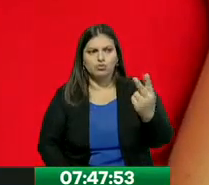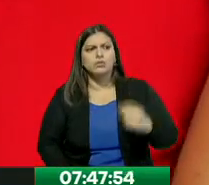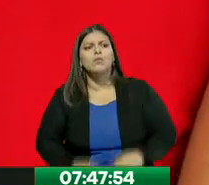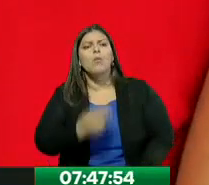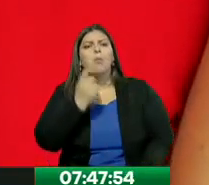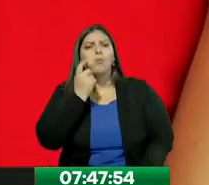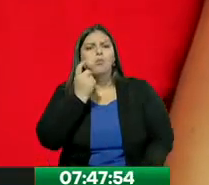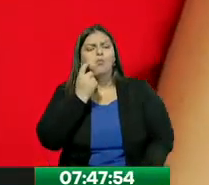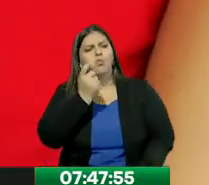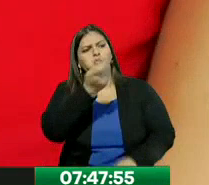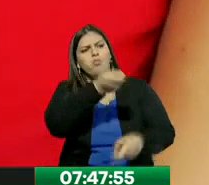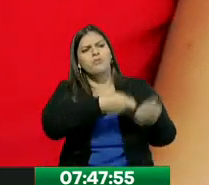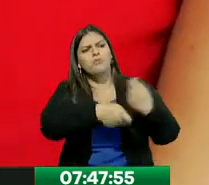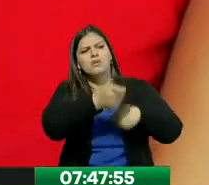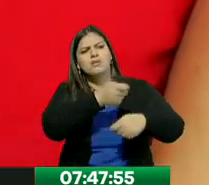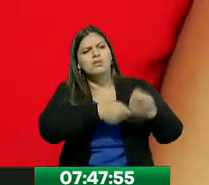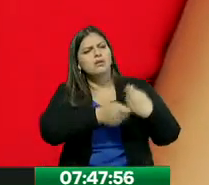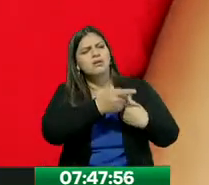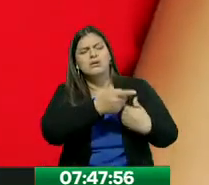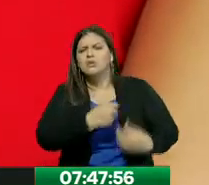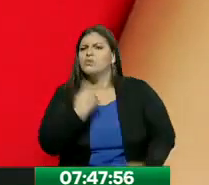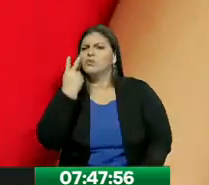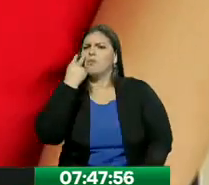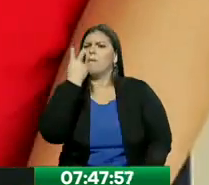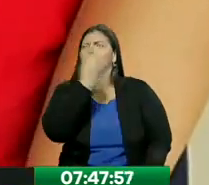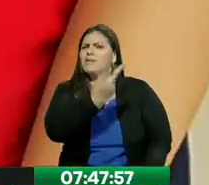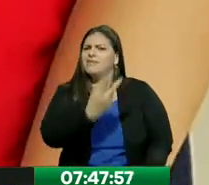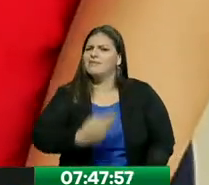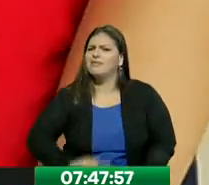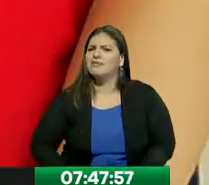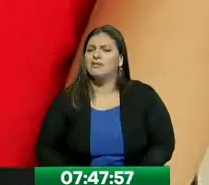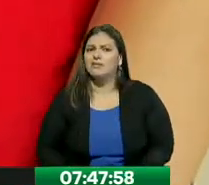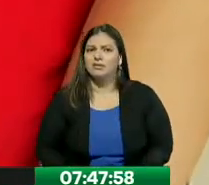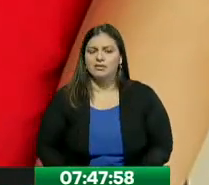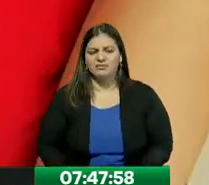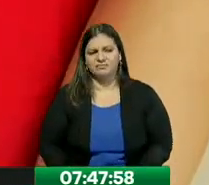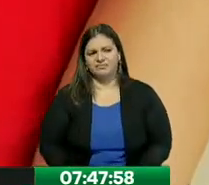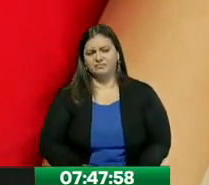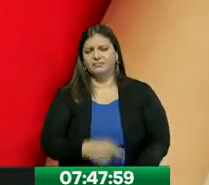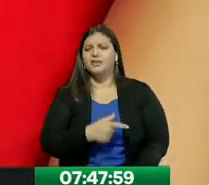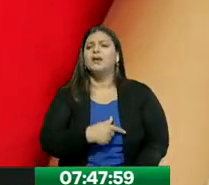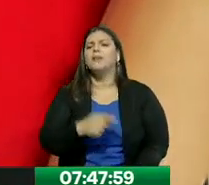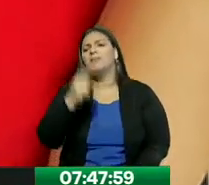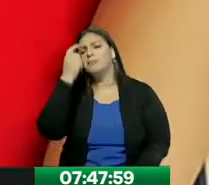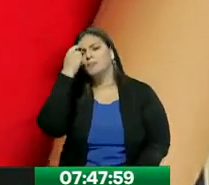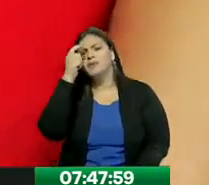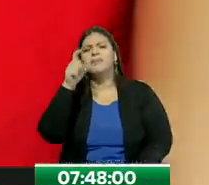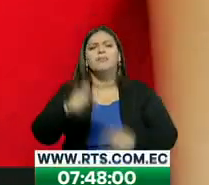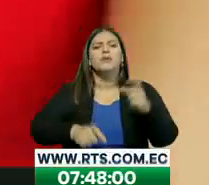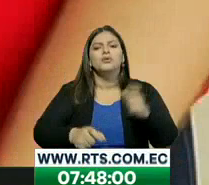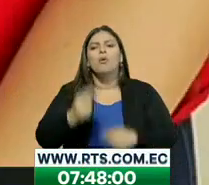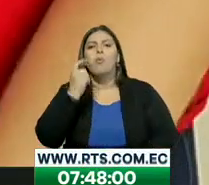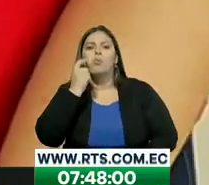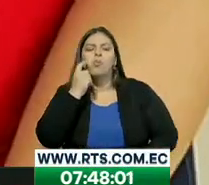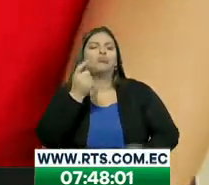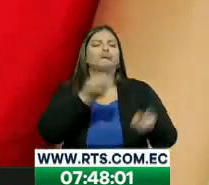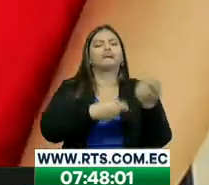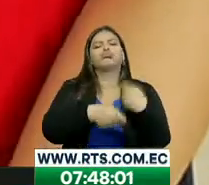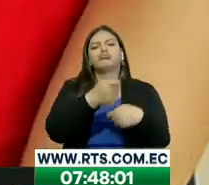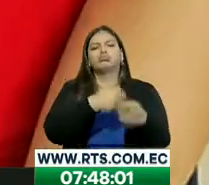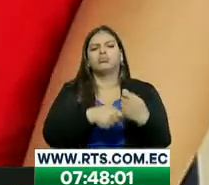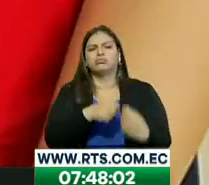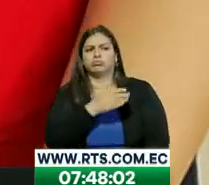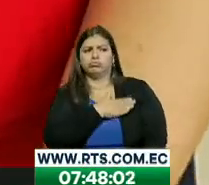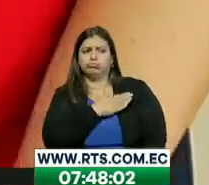sí, ahorita no se puede confiar en nadie, ni en nada. Siempre están mirando para todos lados porque, imagínense, uno sale tranquilo